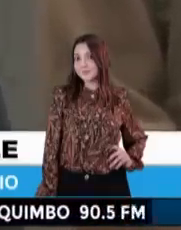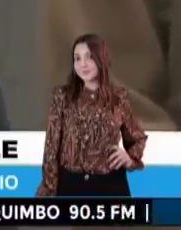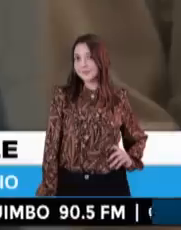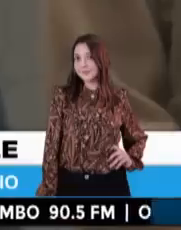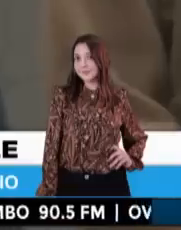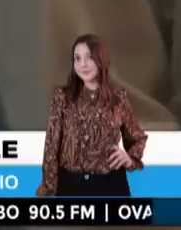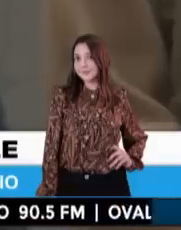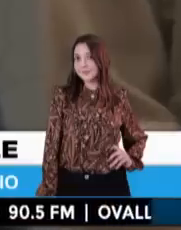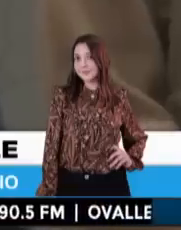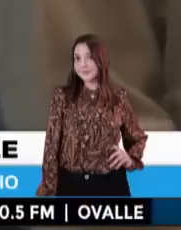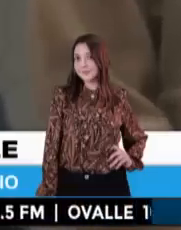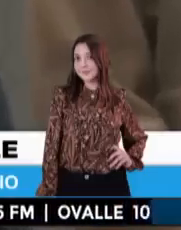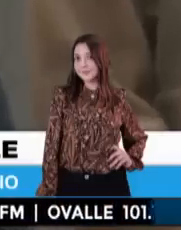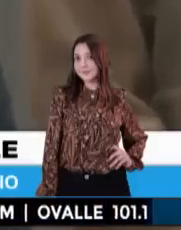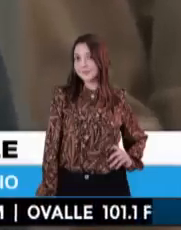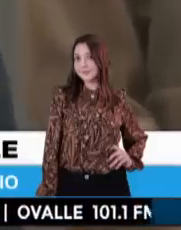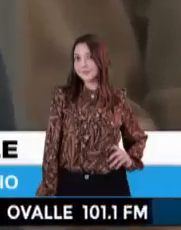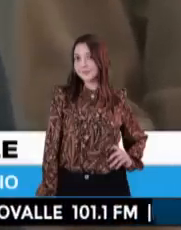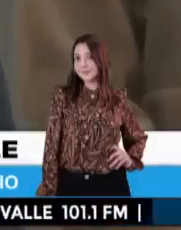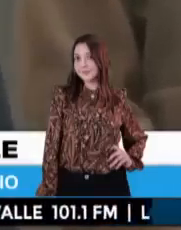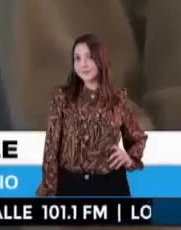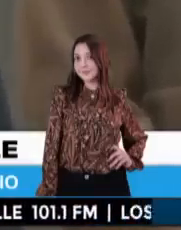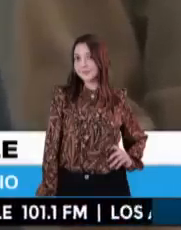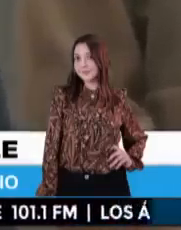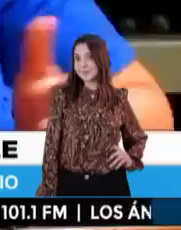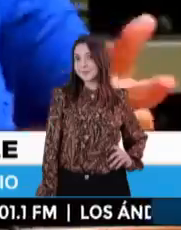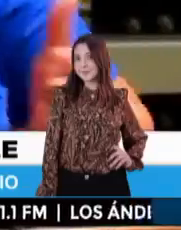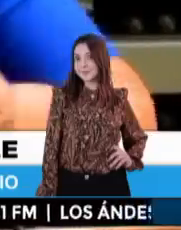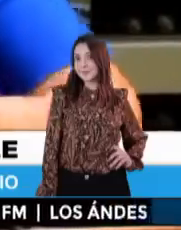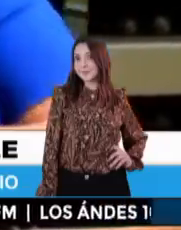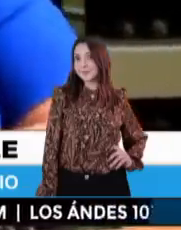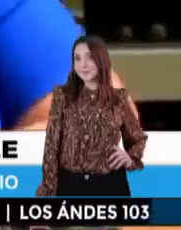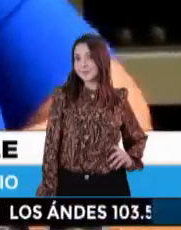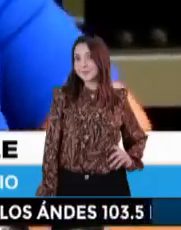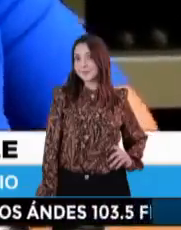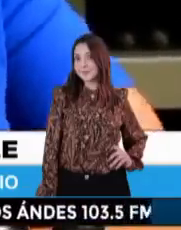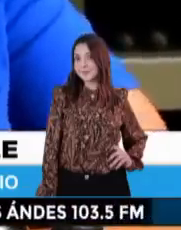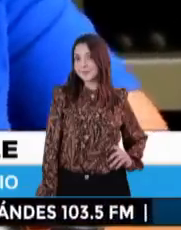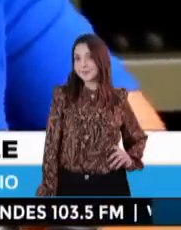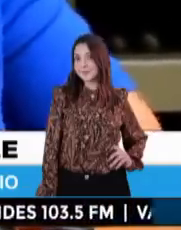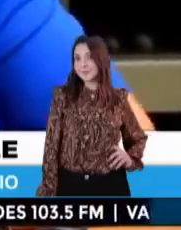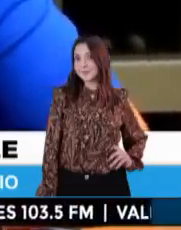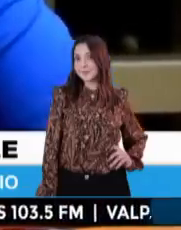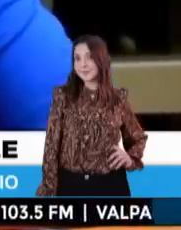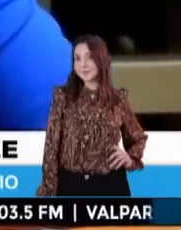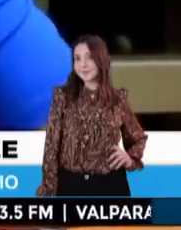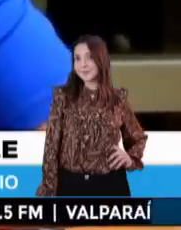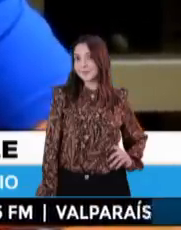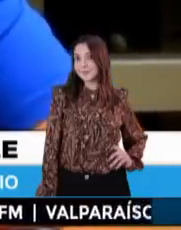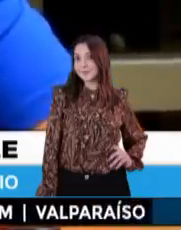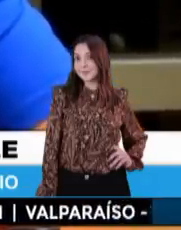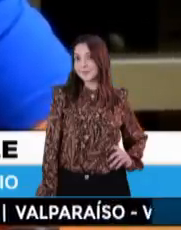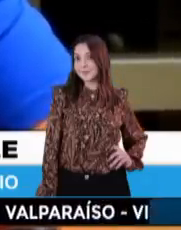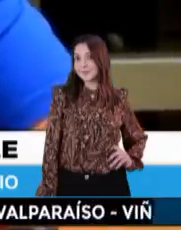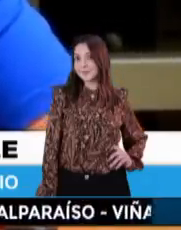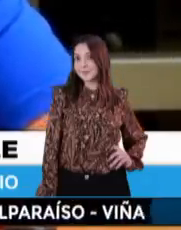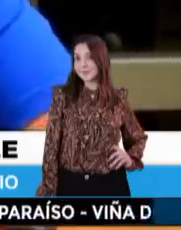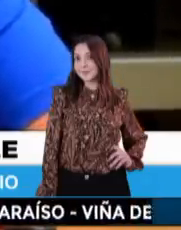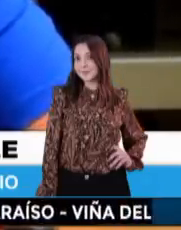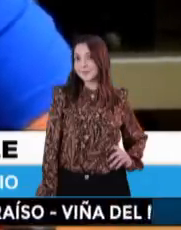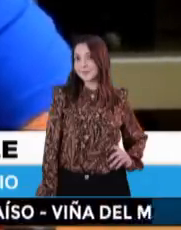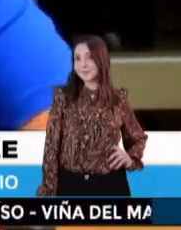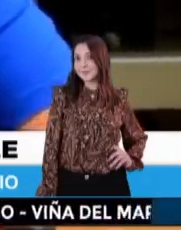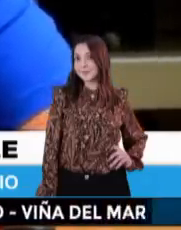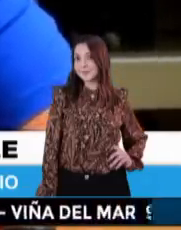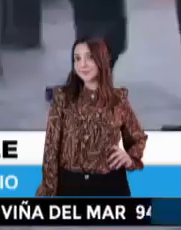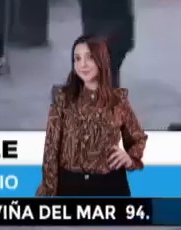se va a hacer efectiva su renuncia. Claro, estaba operado el intestino. Exactamente. De diverticulitis. Ahora, hay varias cosas que